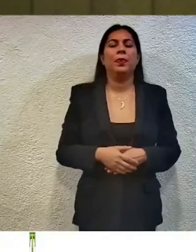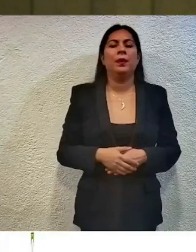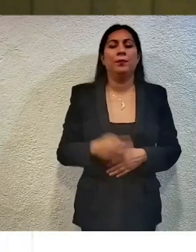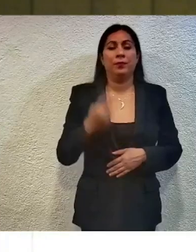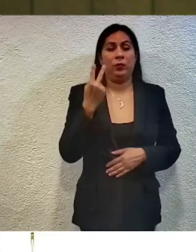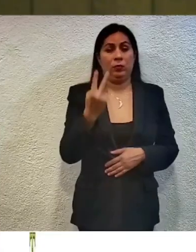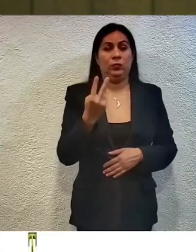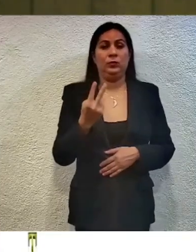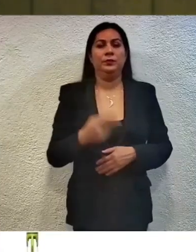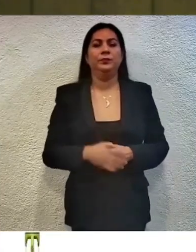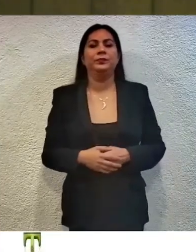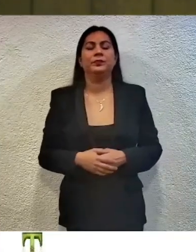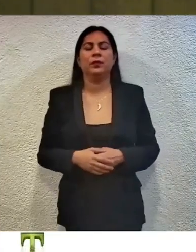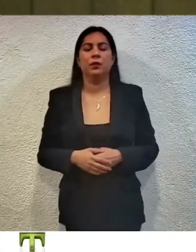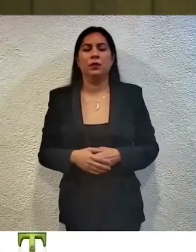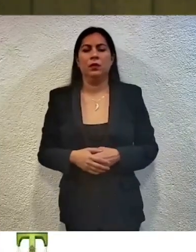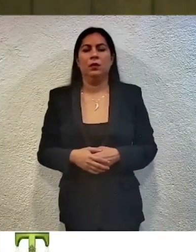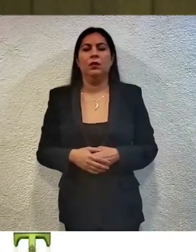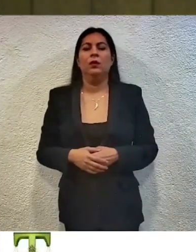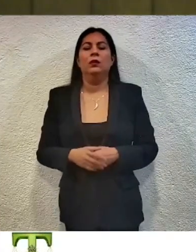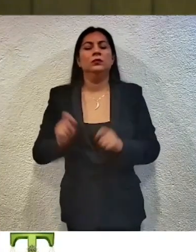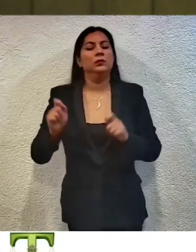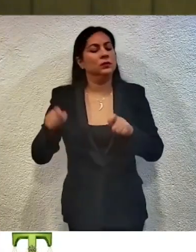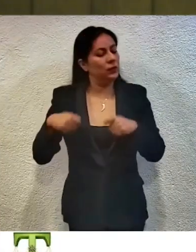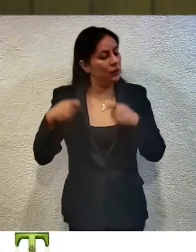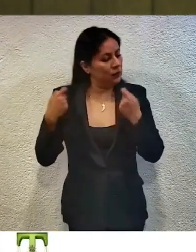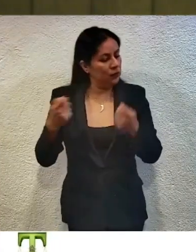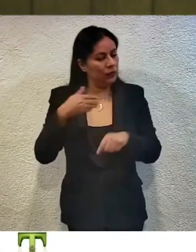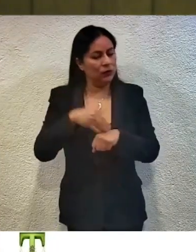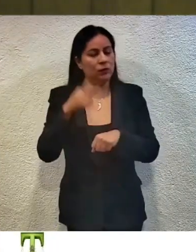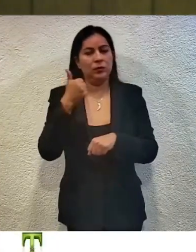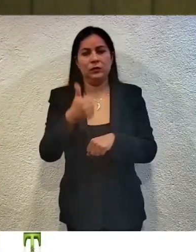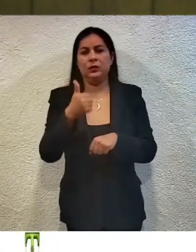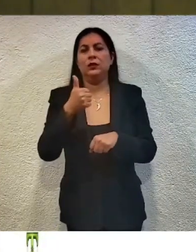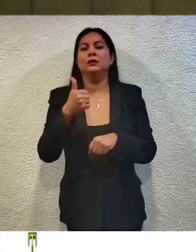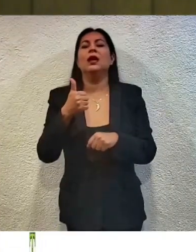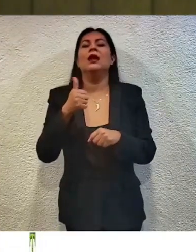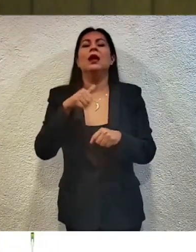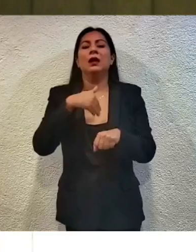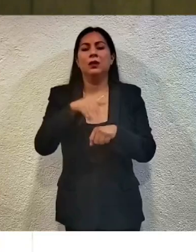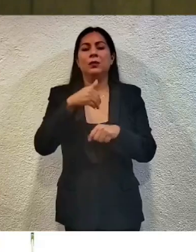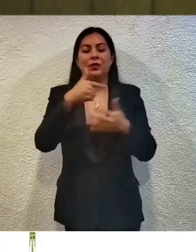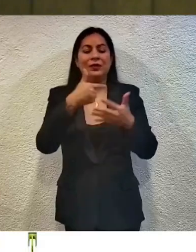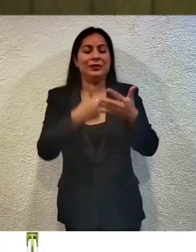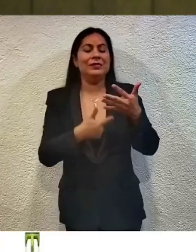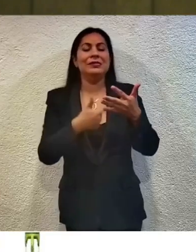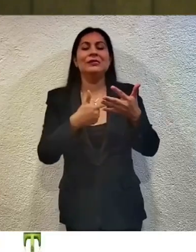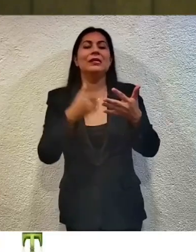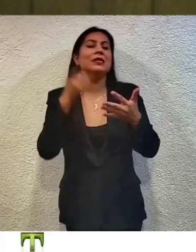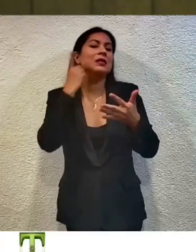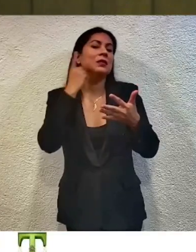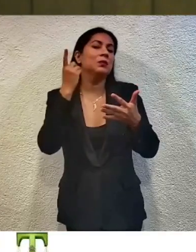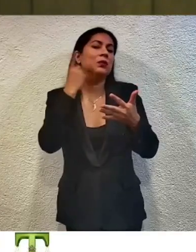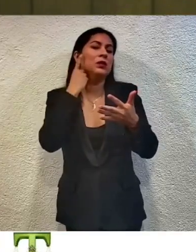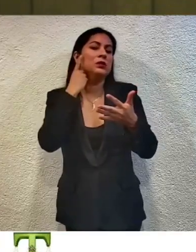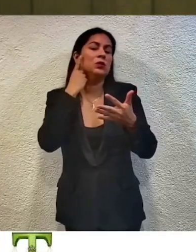2. Se le asigna la curul número 6 a la fórmula 6 de la lista de